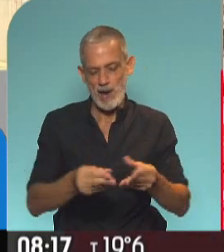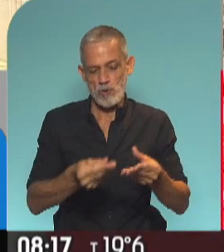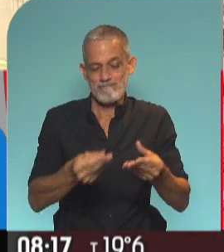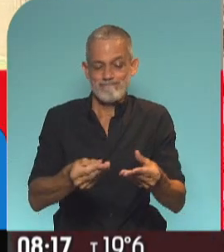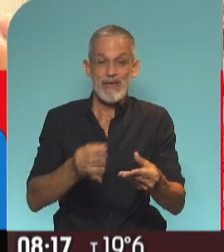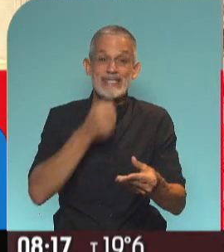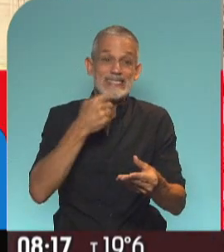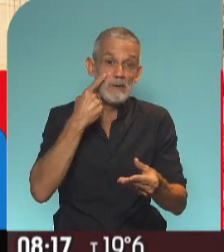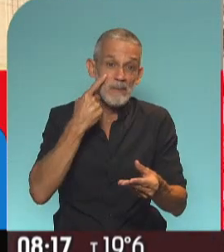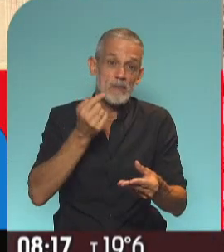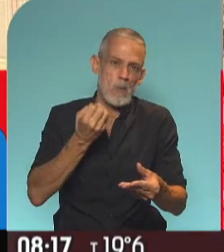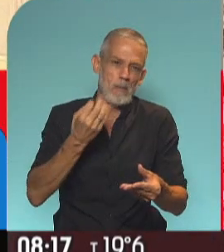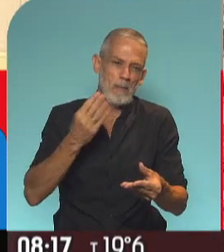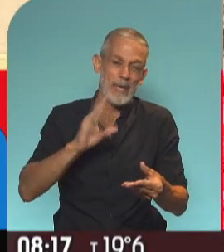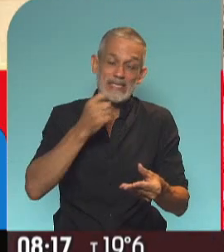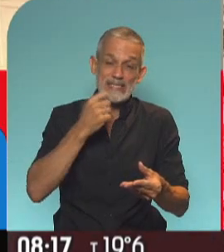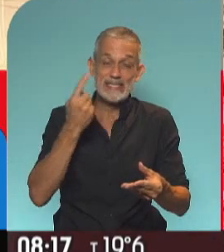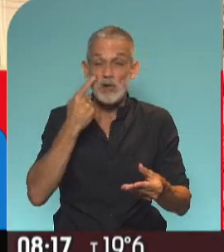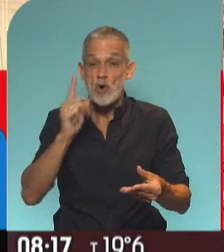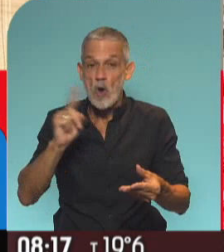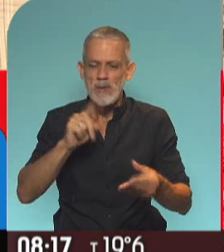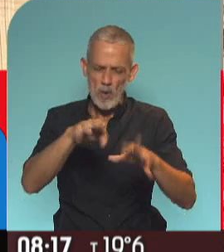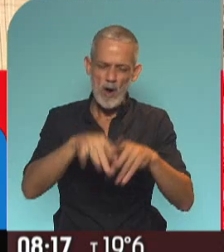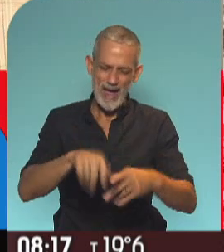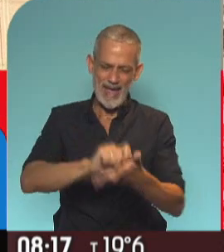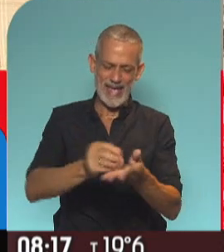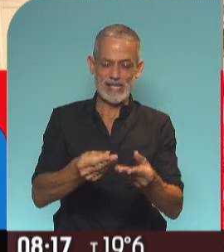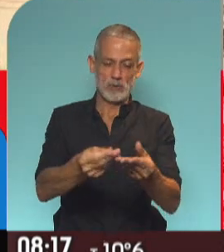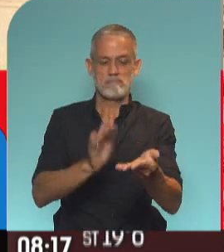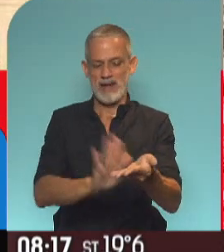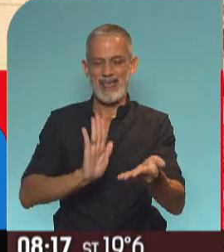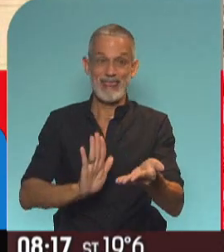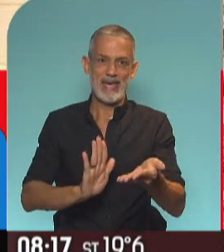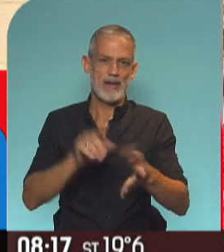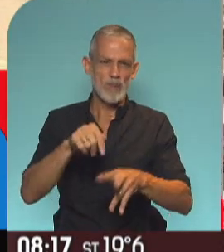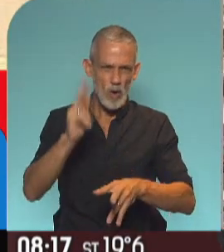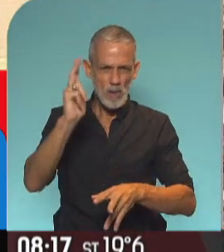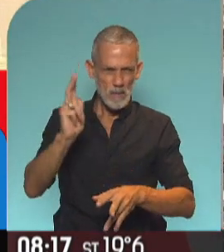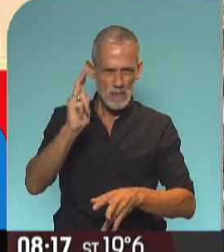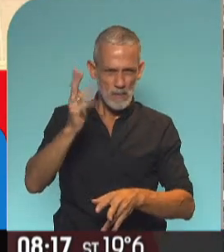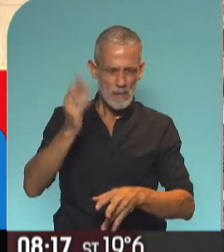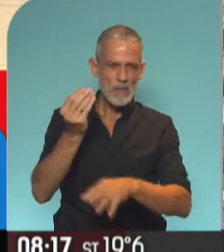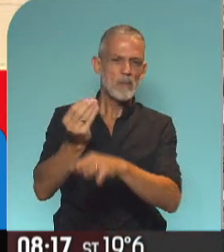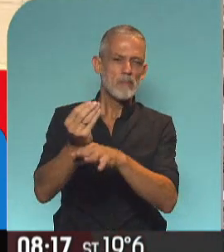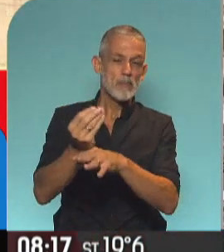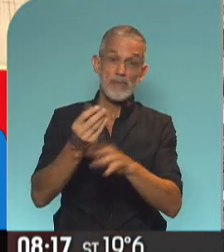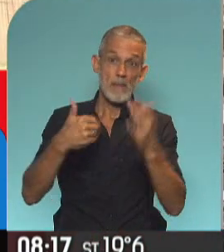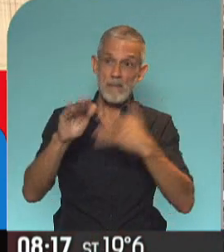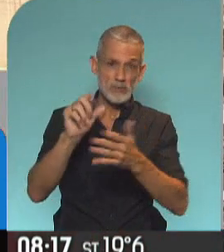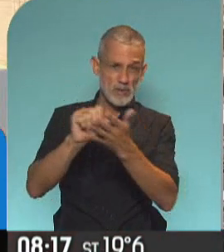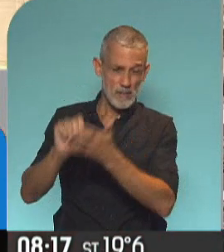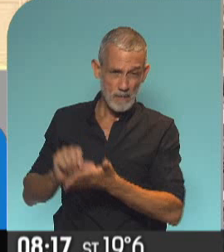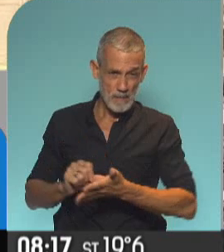sigo vivo bien y si no sigo lo pongo por escrito. Me parece que hoy el papado también es como la mayoría de los